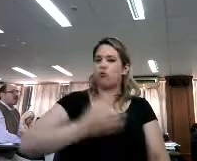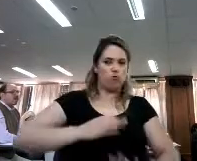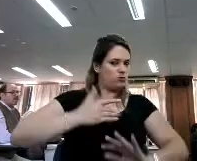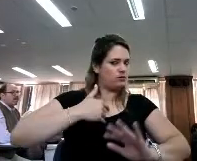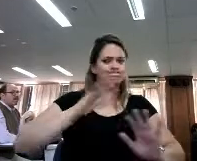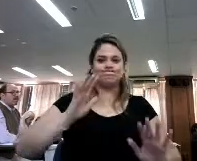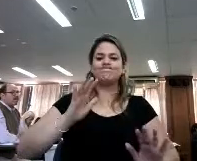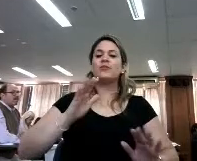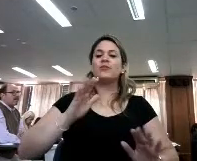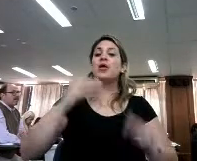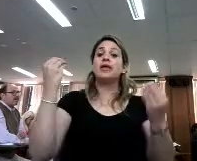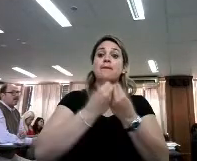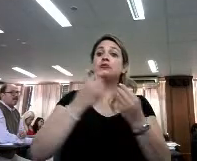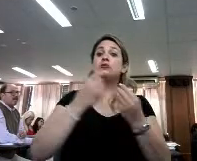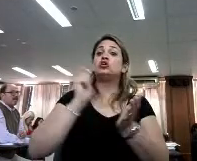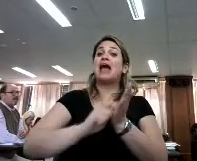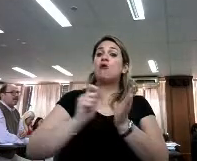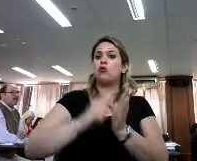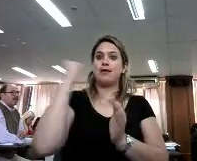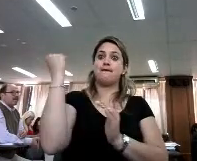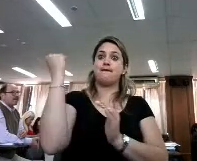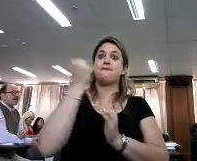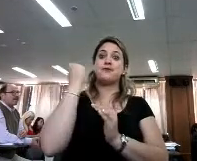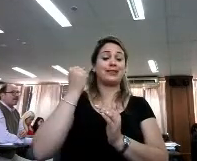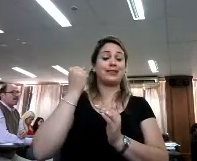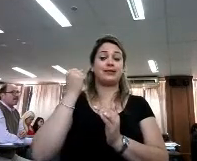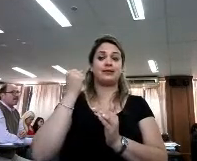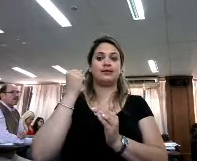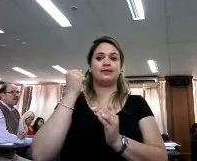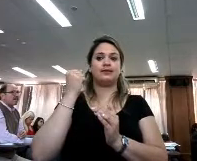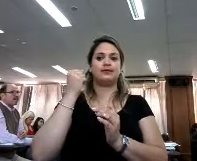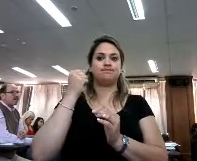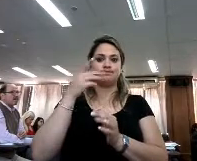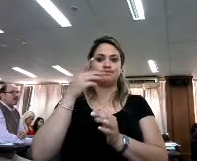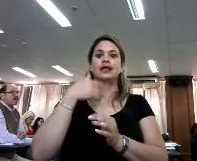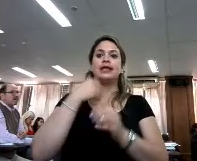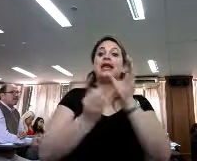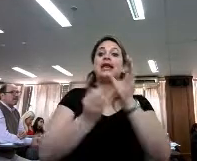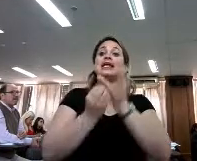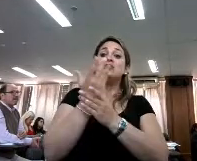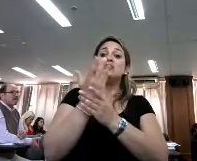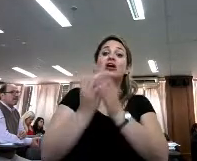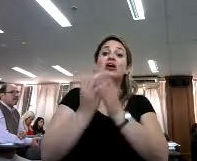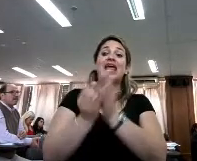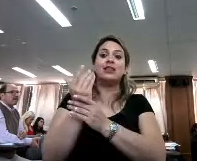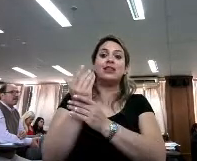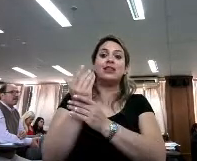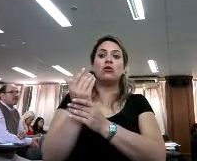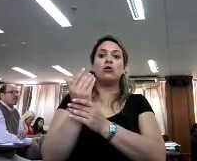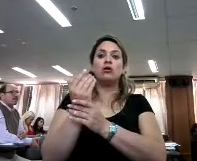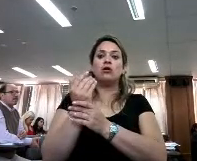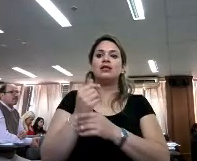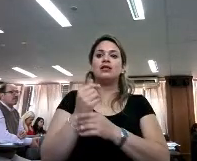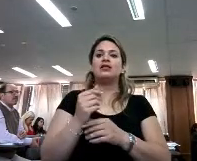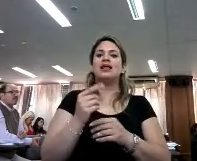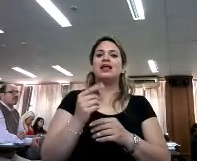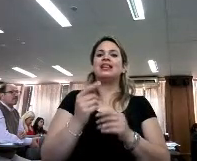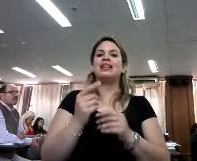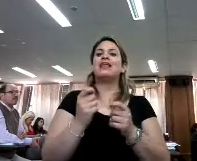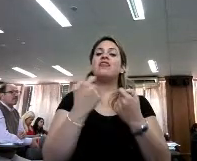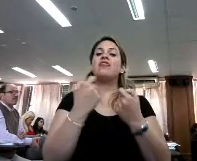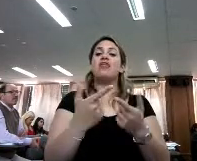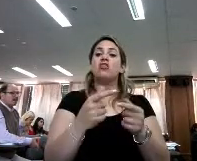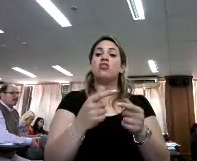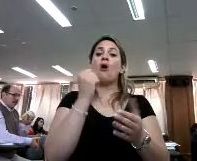Estoy muy seguro que muchos de los grandes autores que han pasado y que han creado están dando licencias gratuitas y